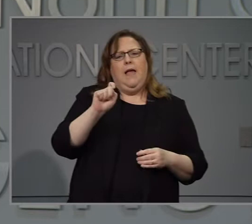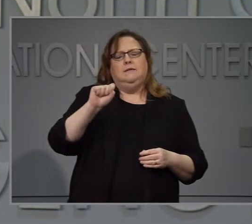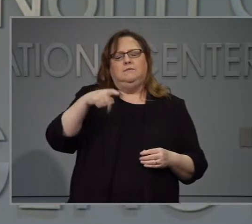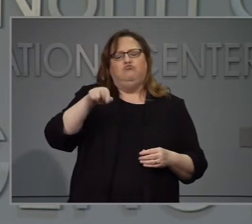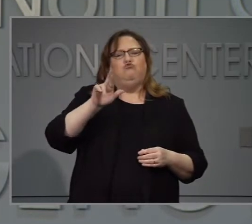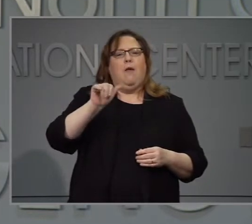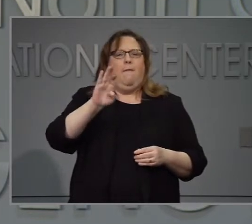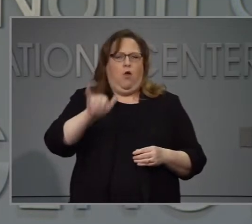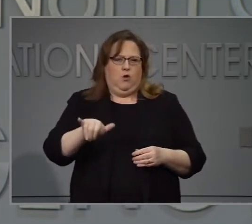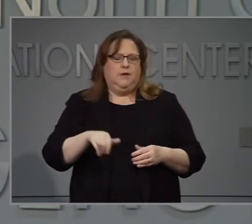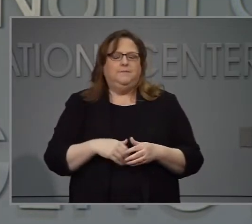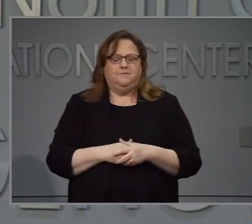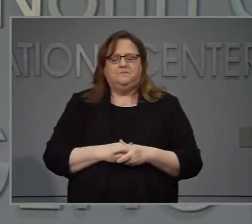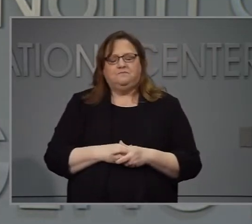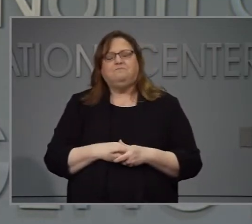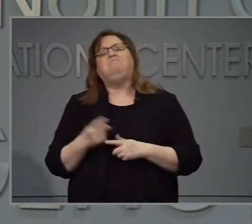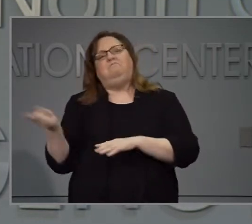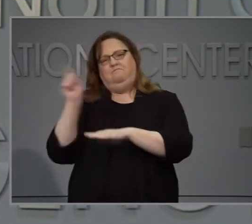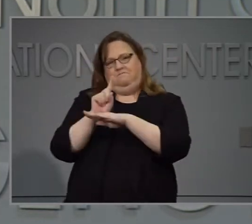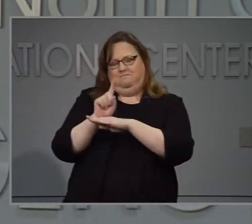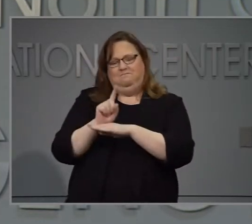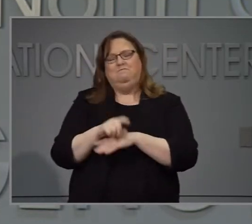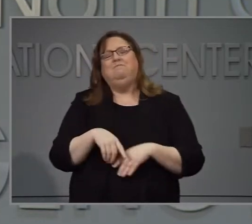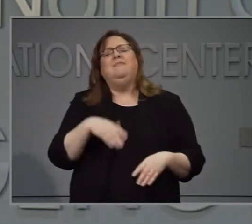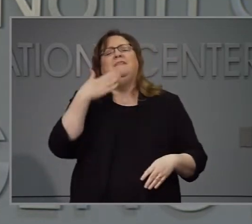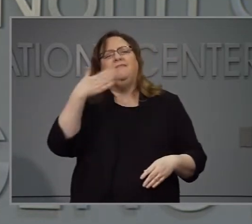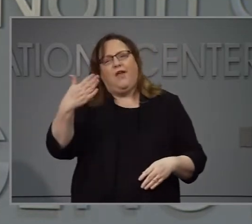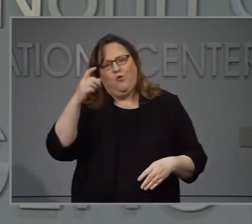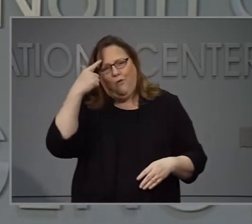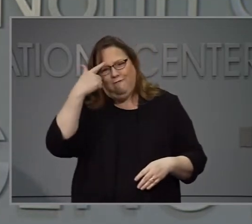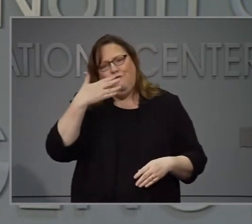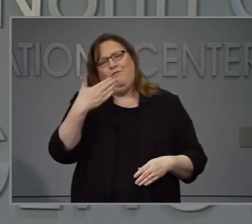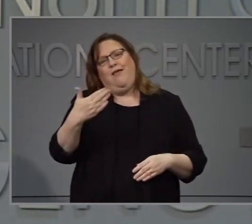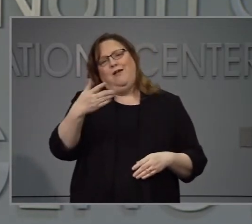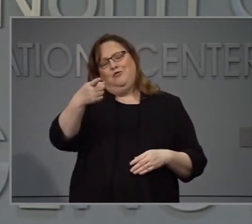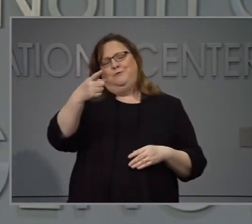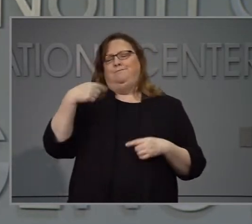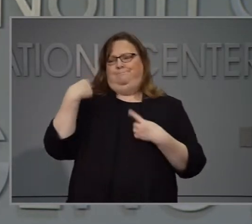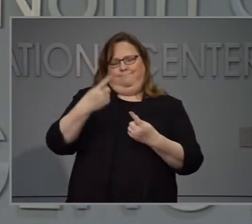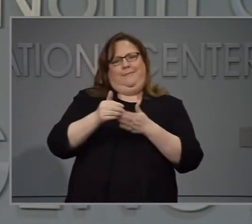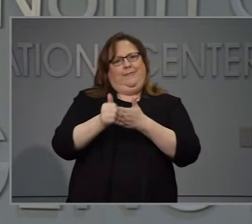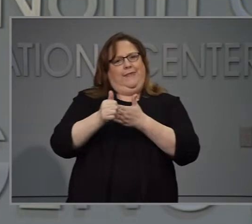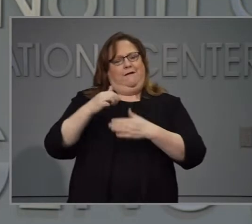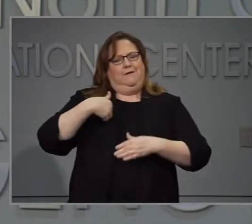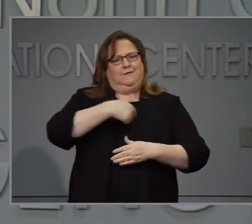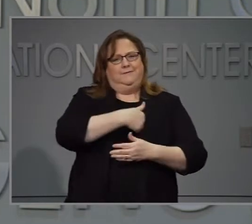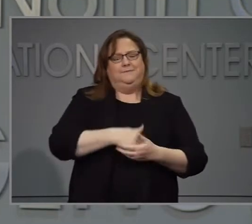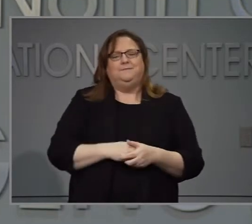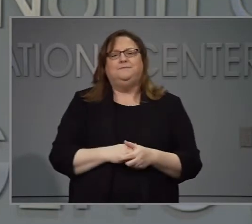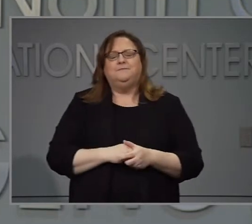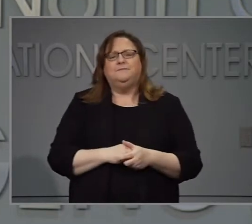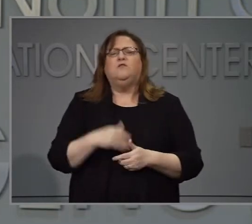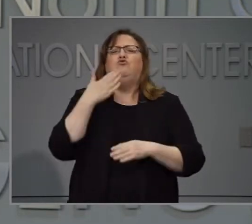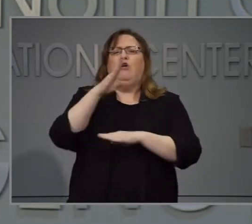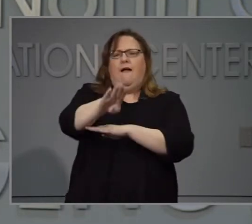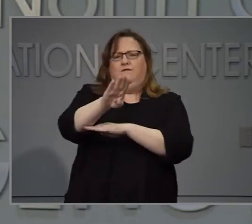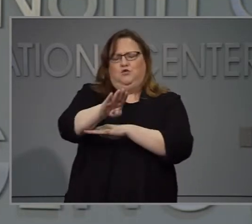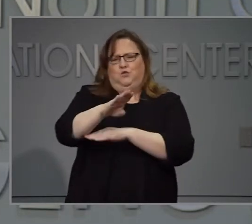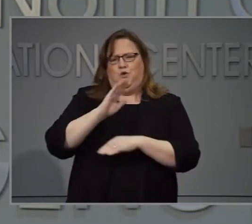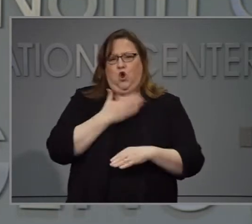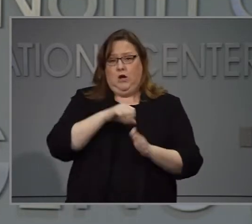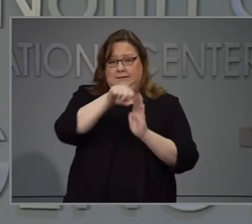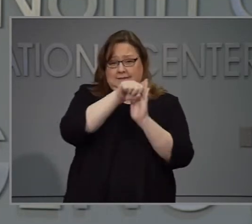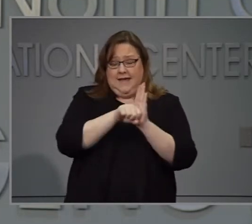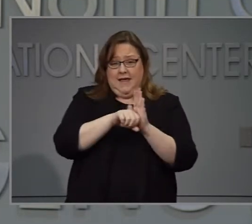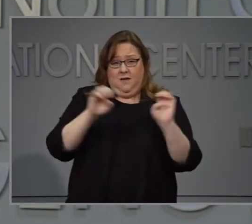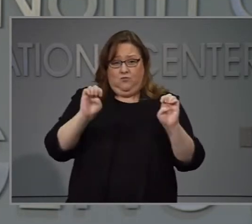marks pray bering gracias gobernador y gracias por su liderazgo muy buenas tardes a todo el centro estatal